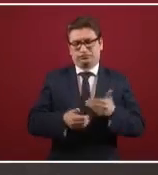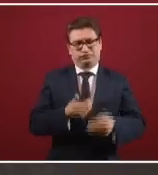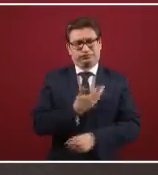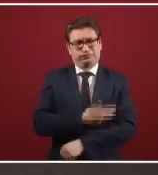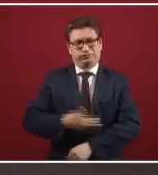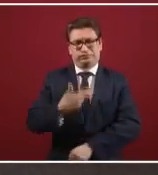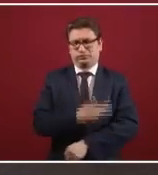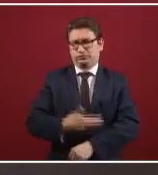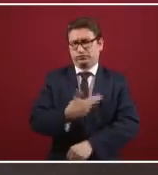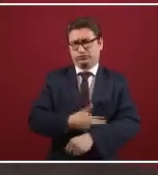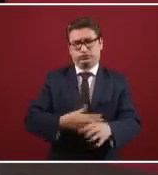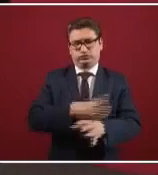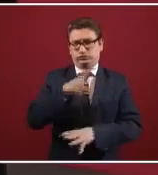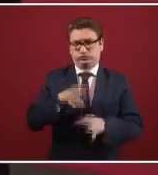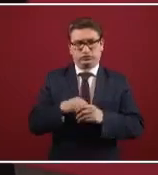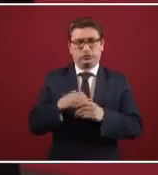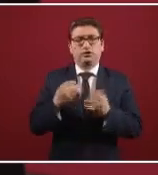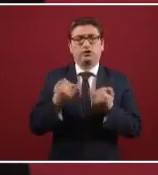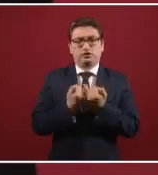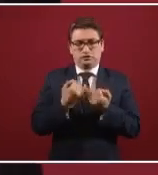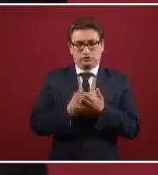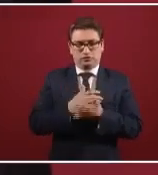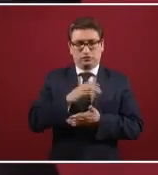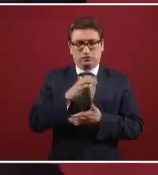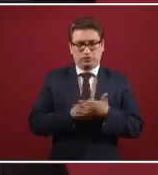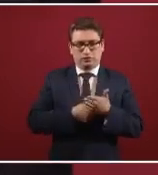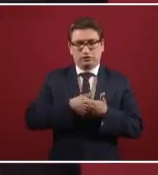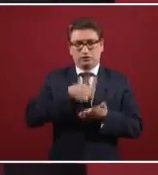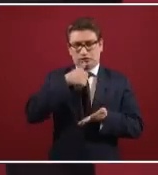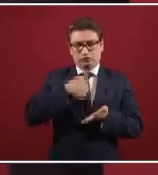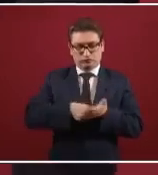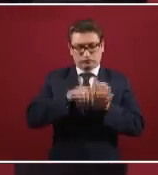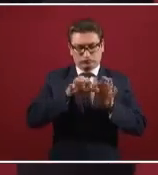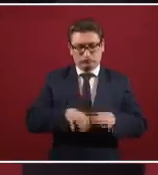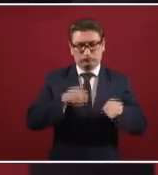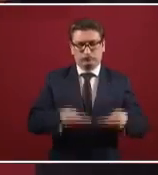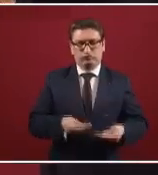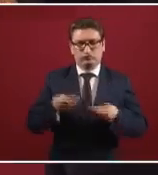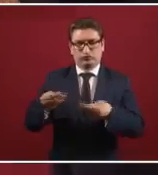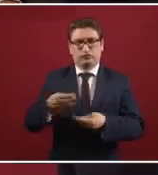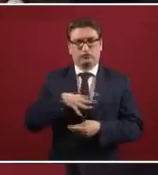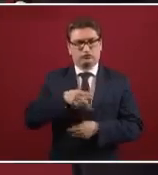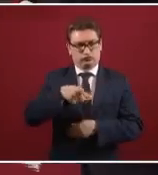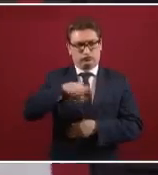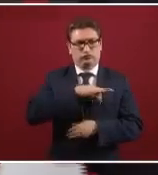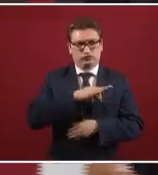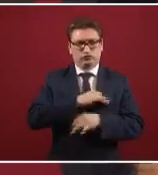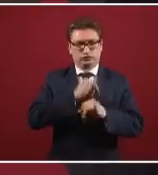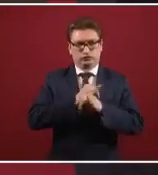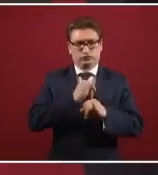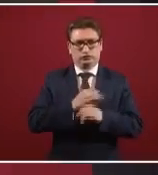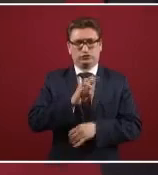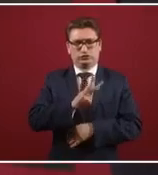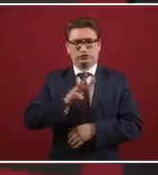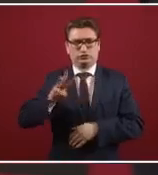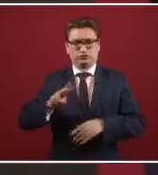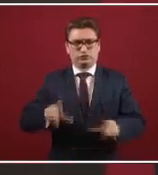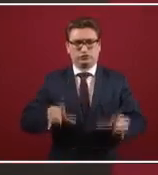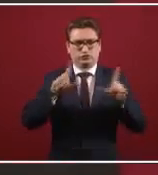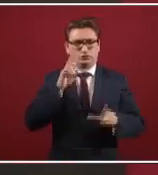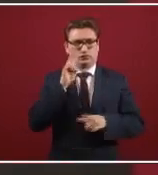las actas de adjudicación se encuentran en esta página para que todo mundo